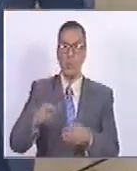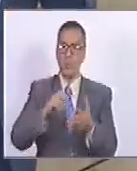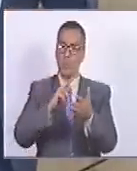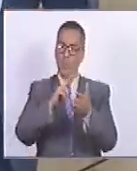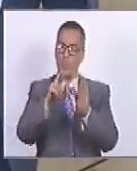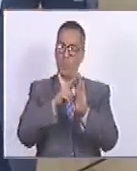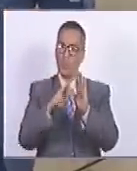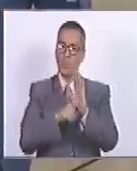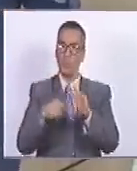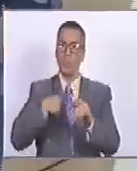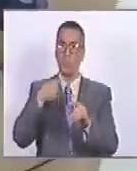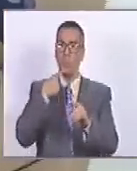resolución pidiéndonos disculpas?